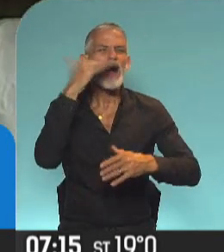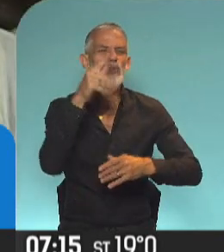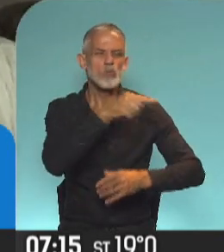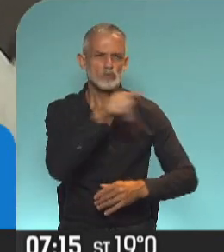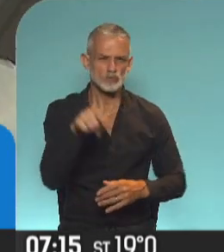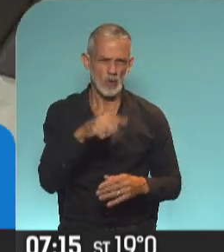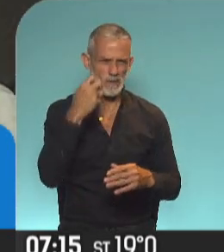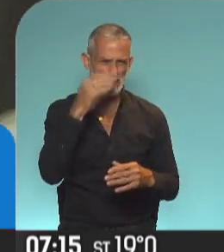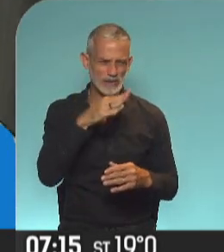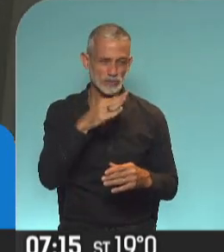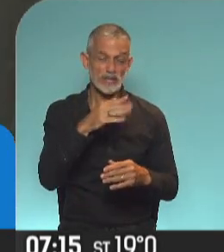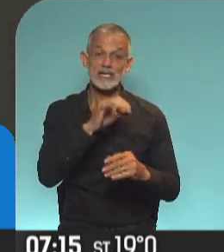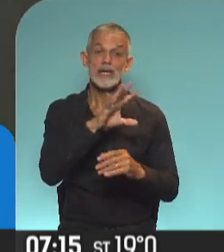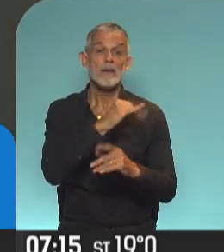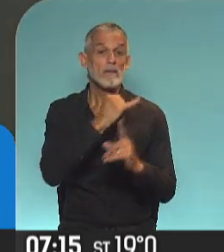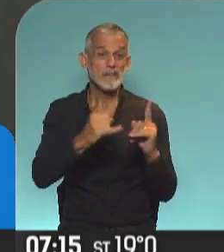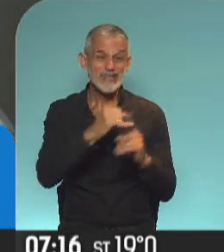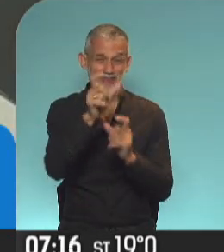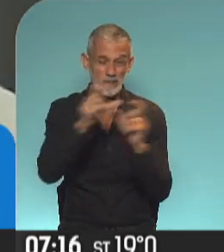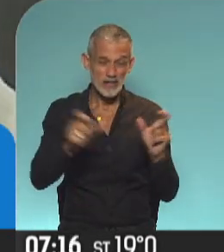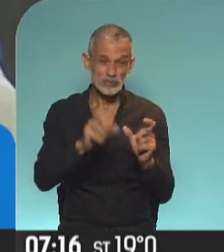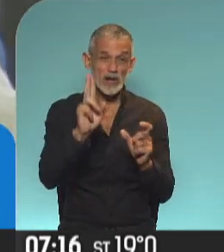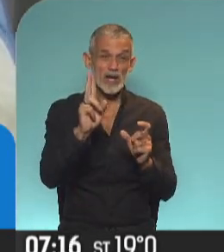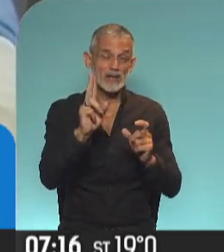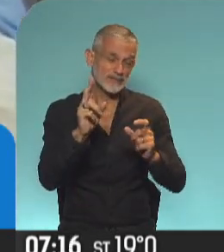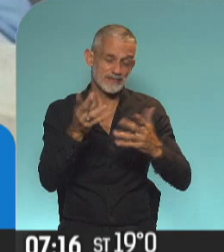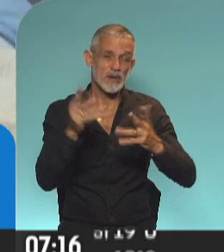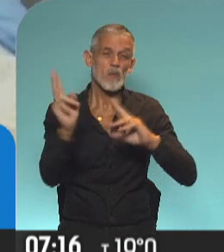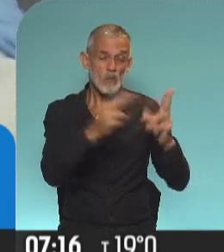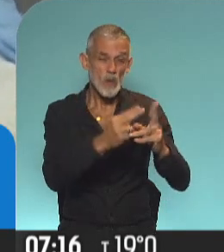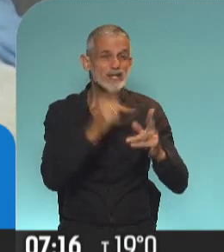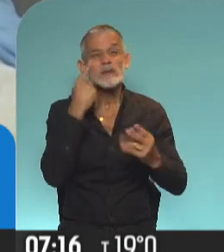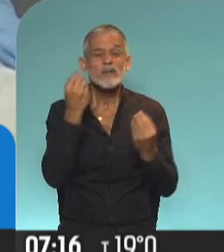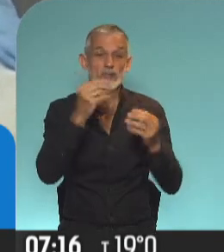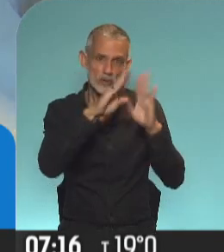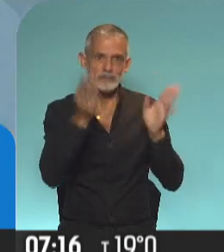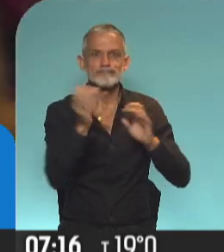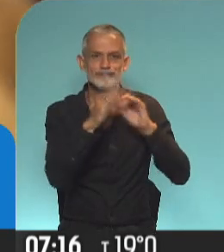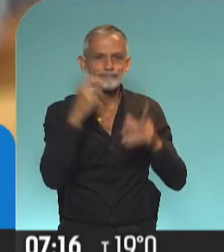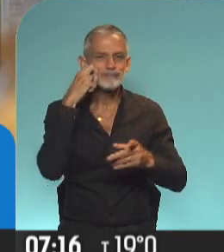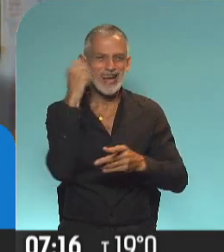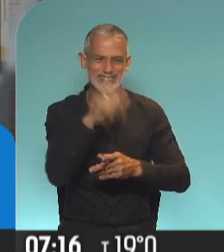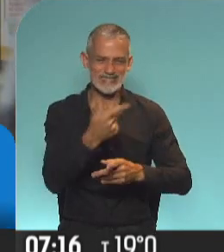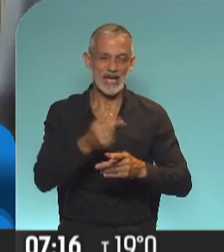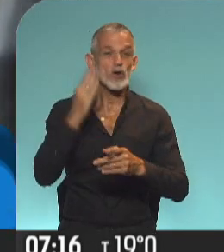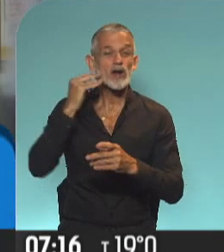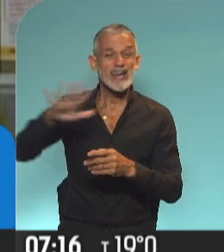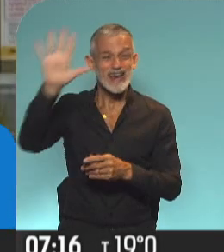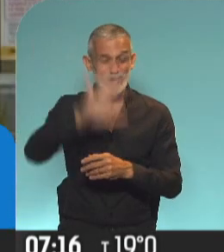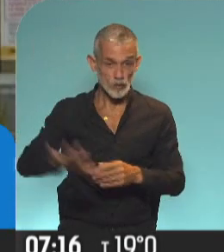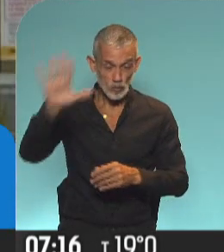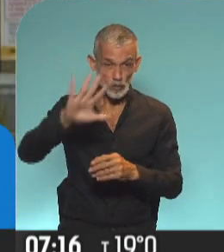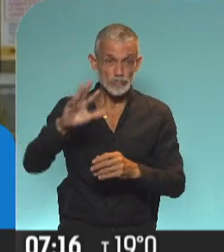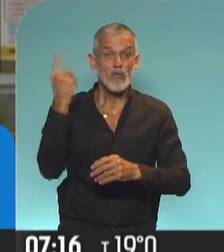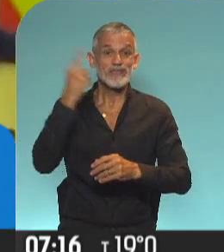más de la mitad de los fallecidos vivían en residencias de ancianos en reino unido el